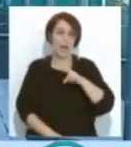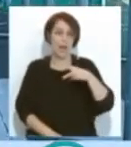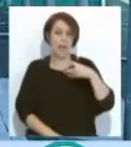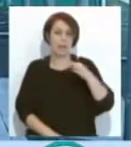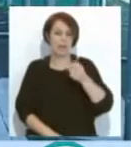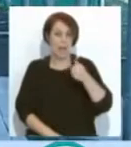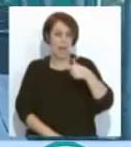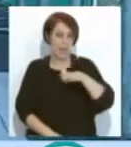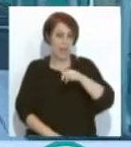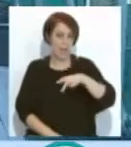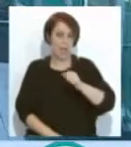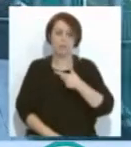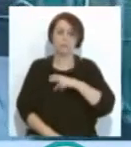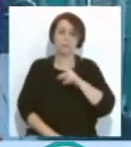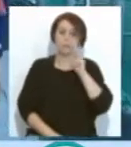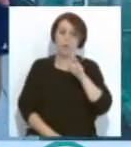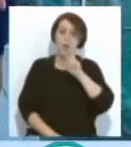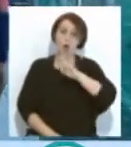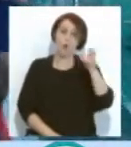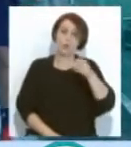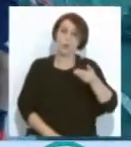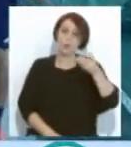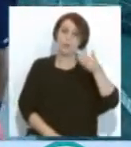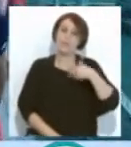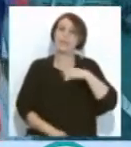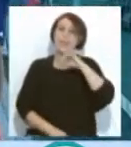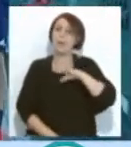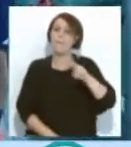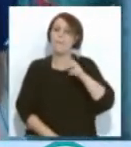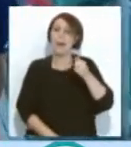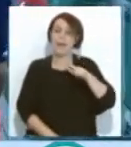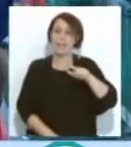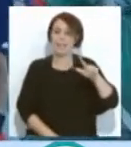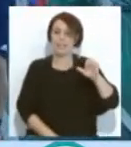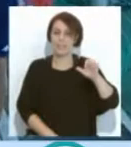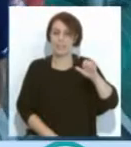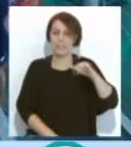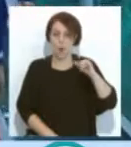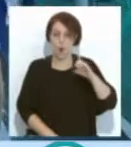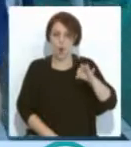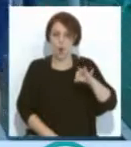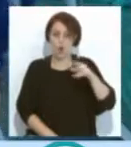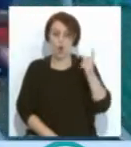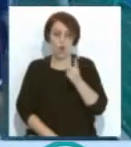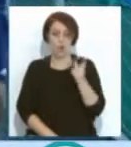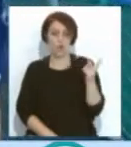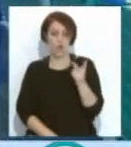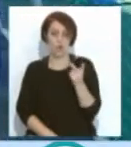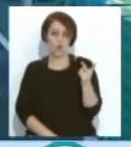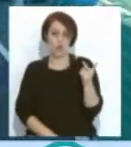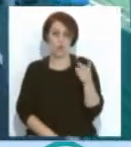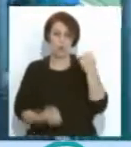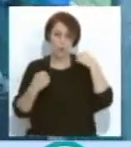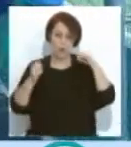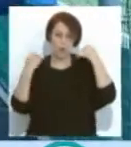con su otro exponente importante de la cantera, como era Manu Vallejo, eran los dos jugadores que más habían estado